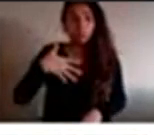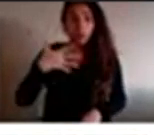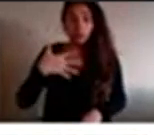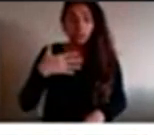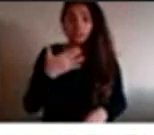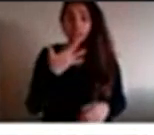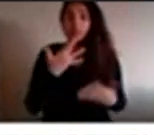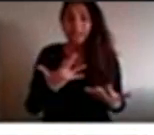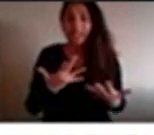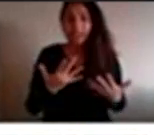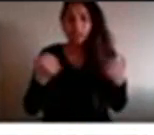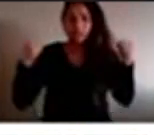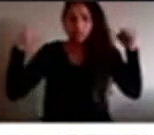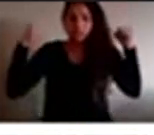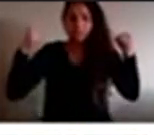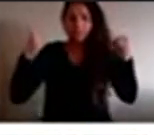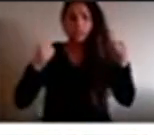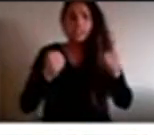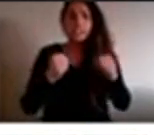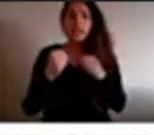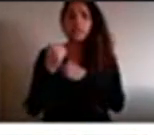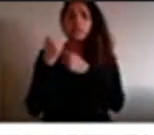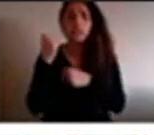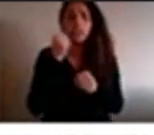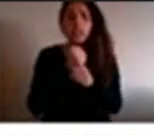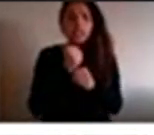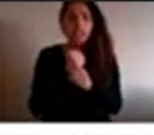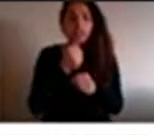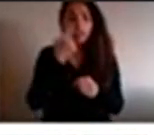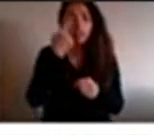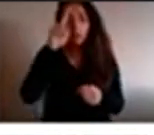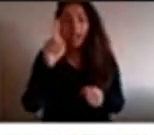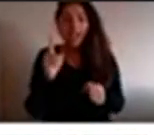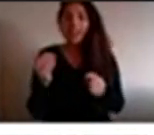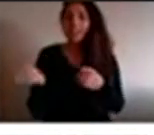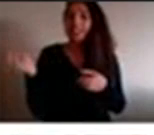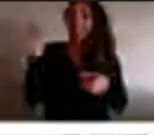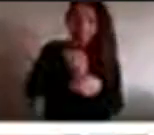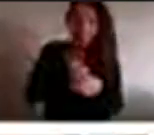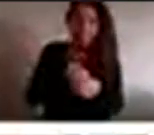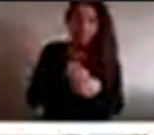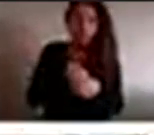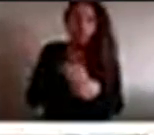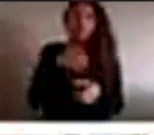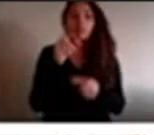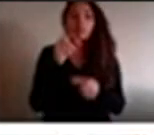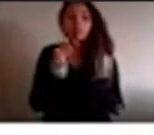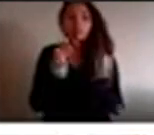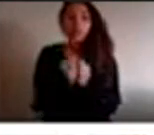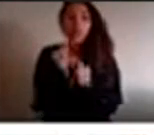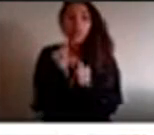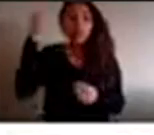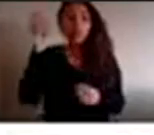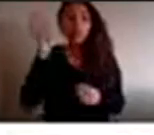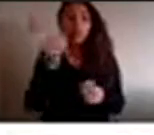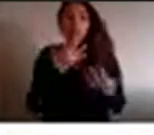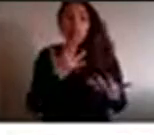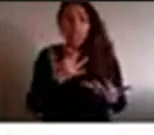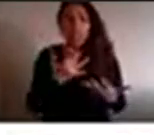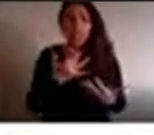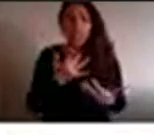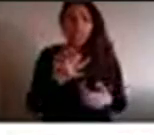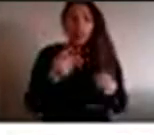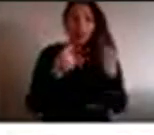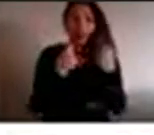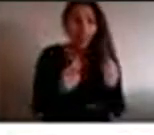robustecer la fuerza de trabajo del país, incorporando el talento y capacidades de las personas con discapacidad que hasta el momento se